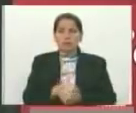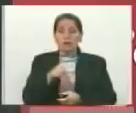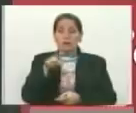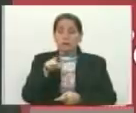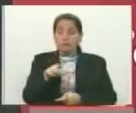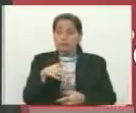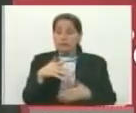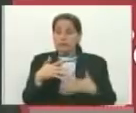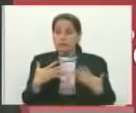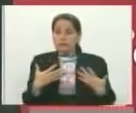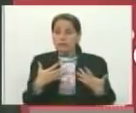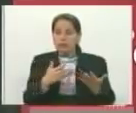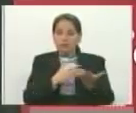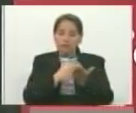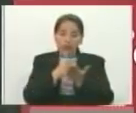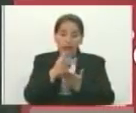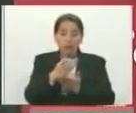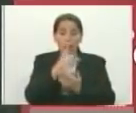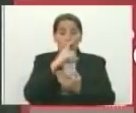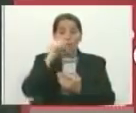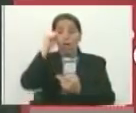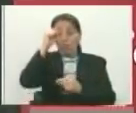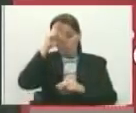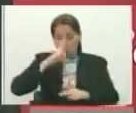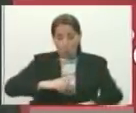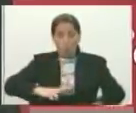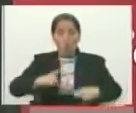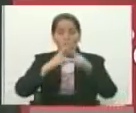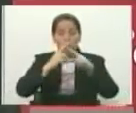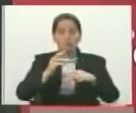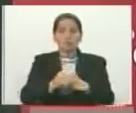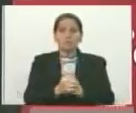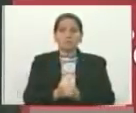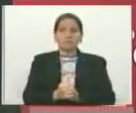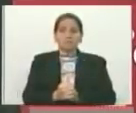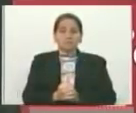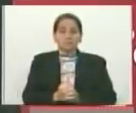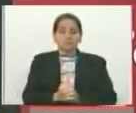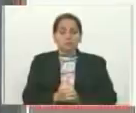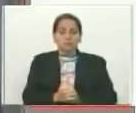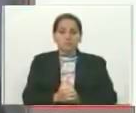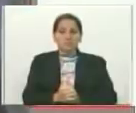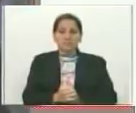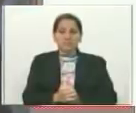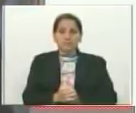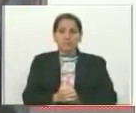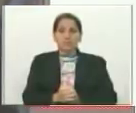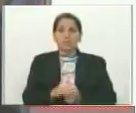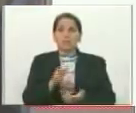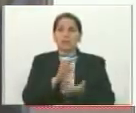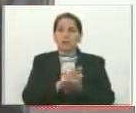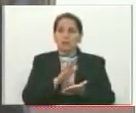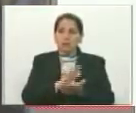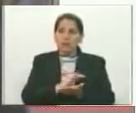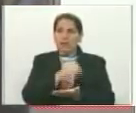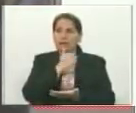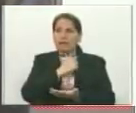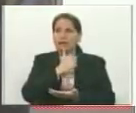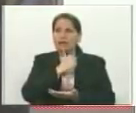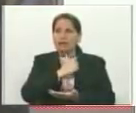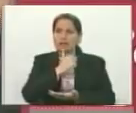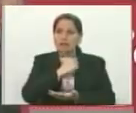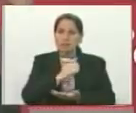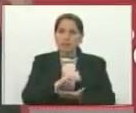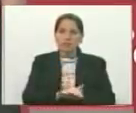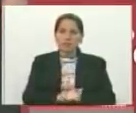llevado al frente esta operación desde el primer momento. Con calma. A veces,